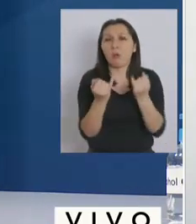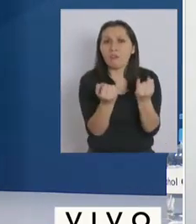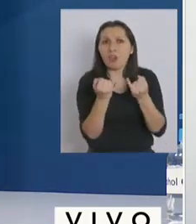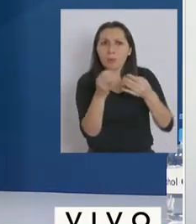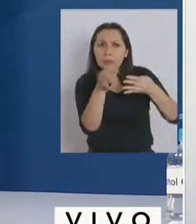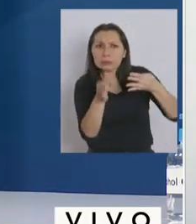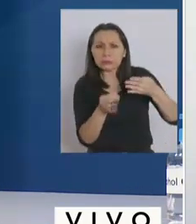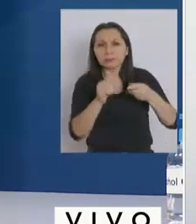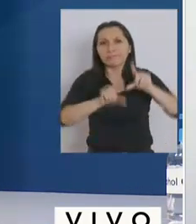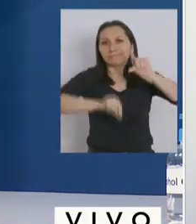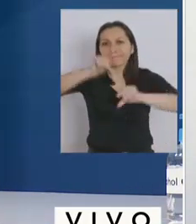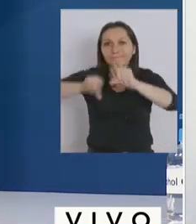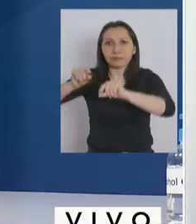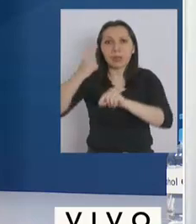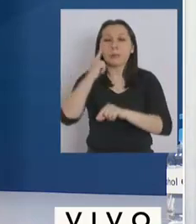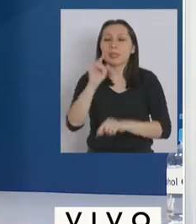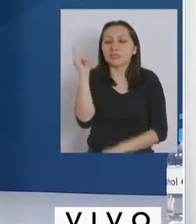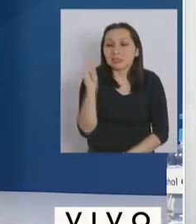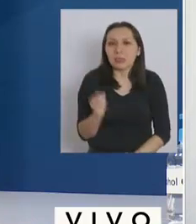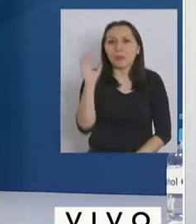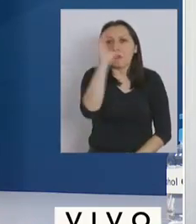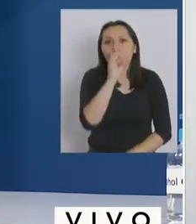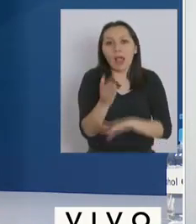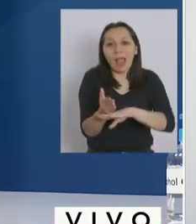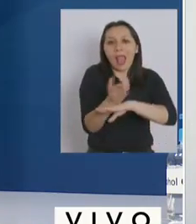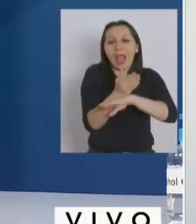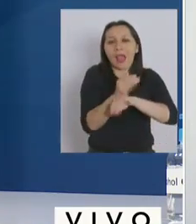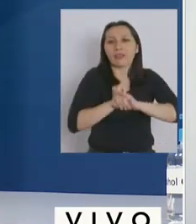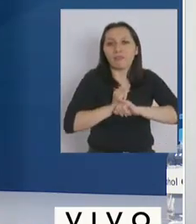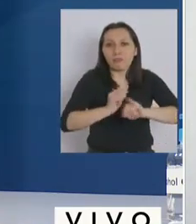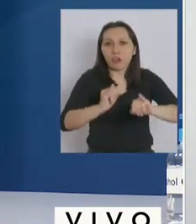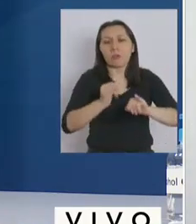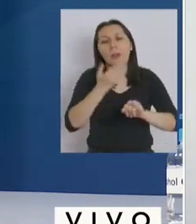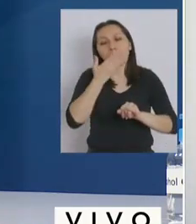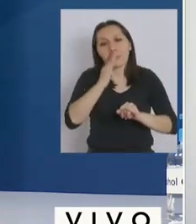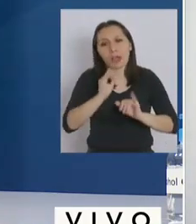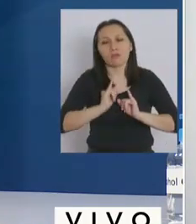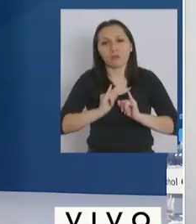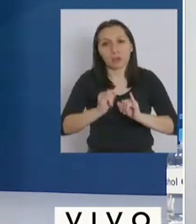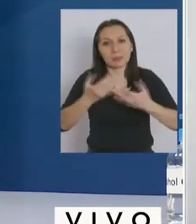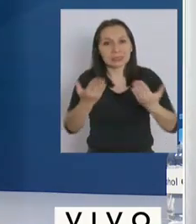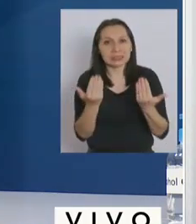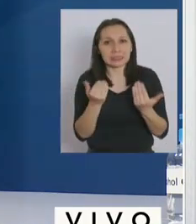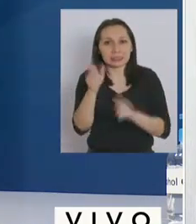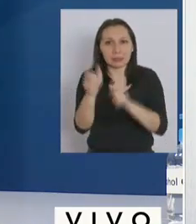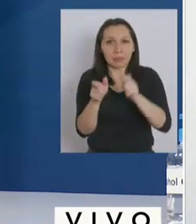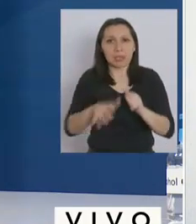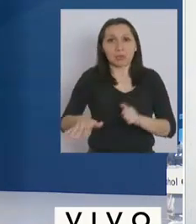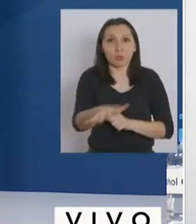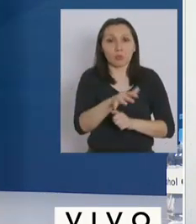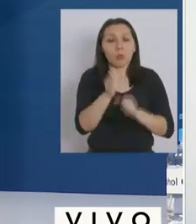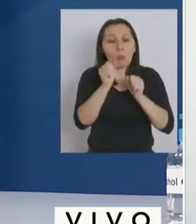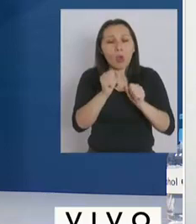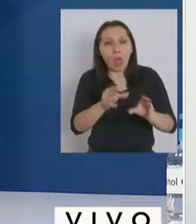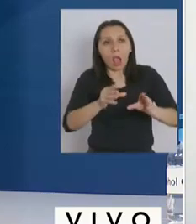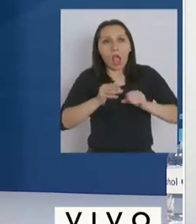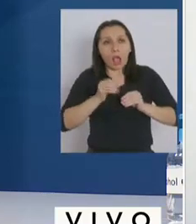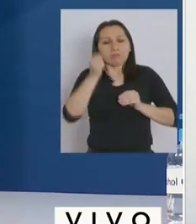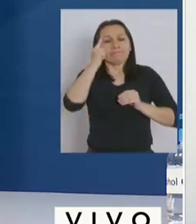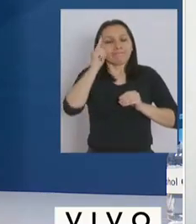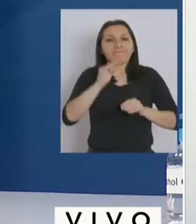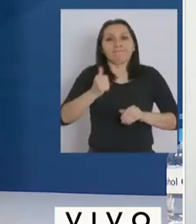van variando, pero siempre buscamos poder anticiparnos y entregarles la información necesaria a la comunidad para que pueda adoptar las